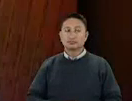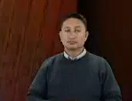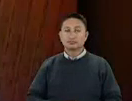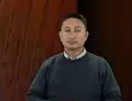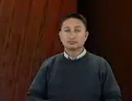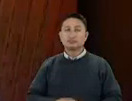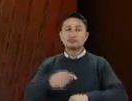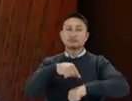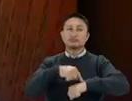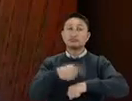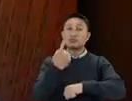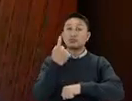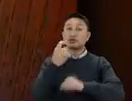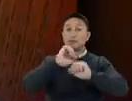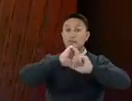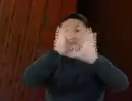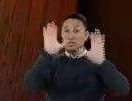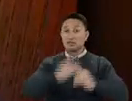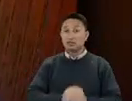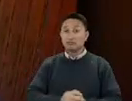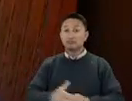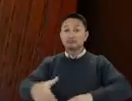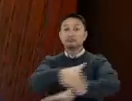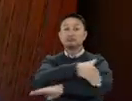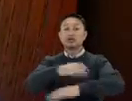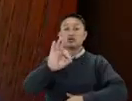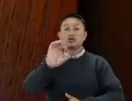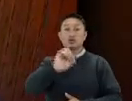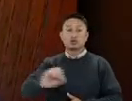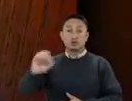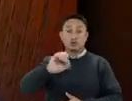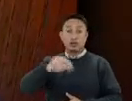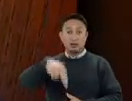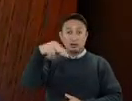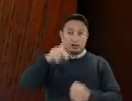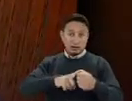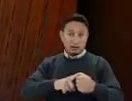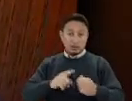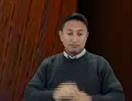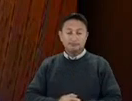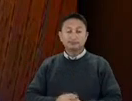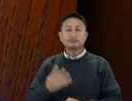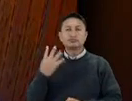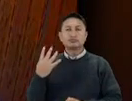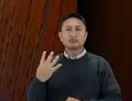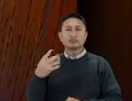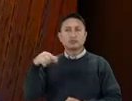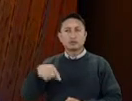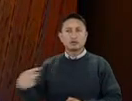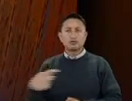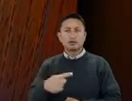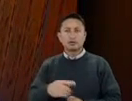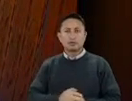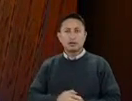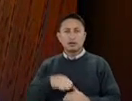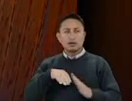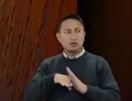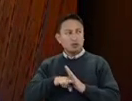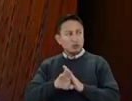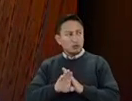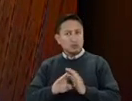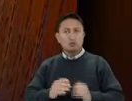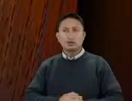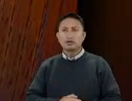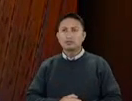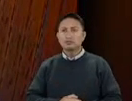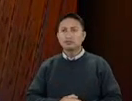Eran las 11 de la mañana, calle 9 de octubre, norte de Quito. Los cuatro desconocidos se acercan a la puerta del edificio.